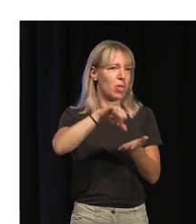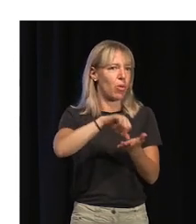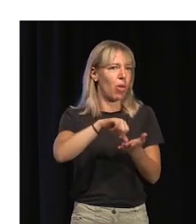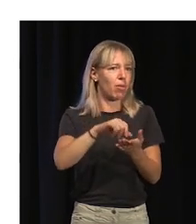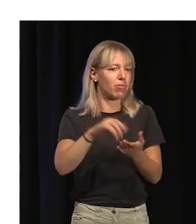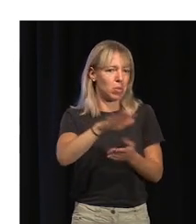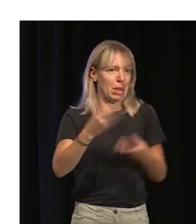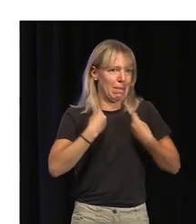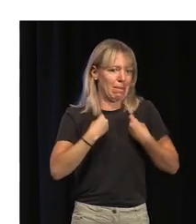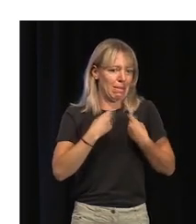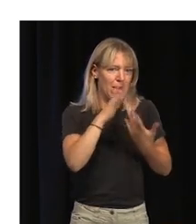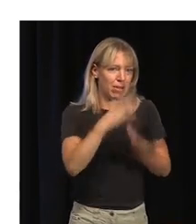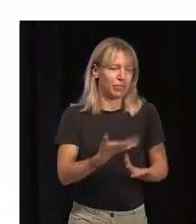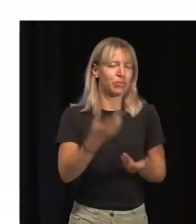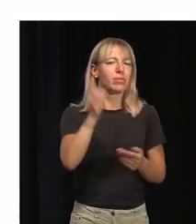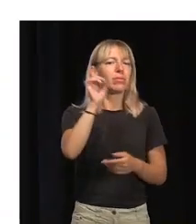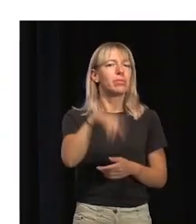habitan. También